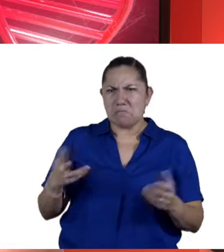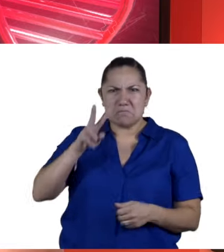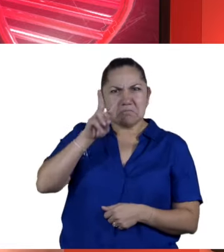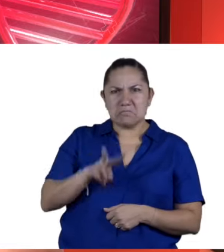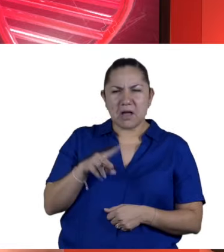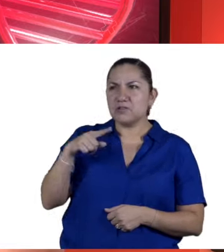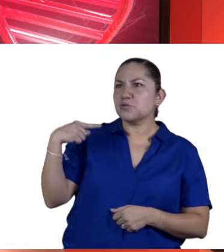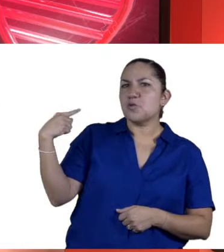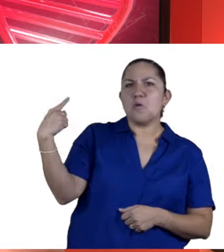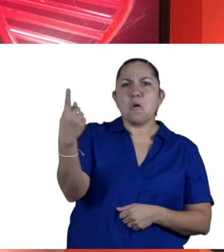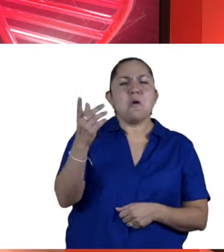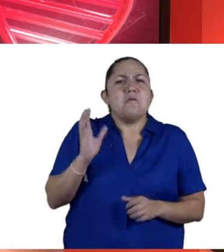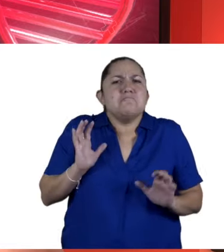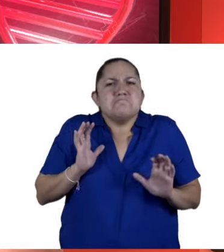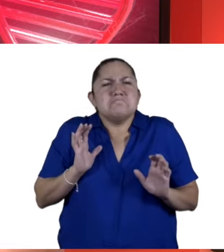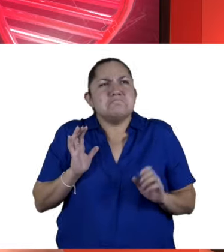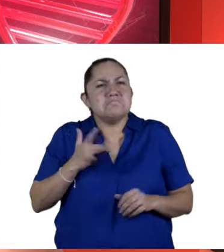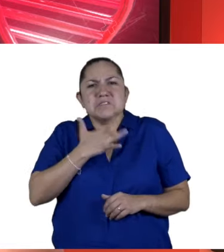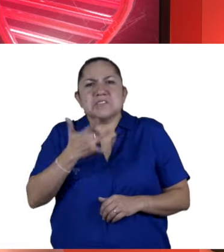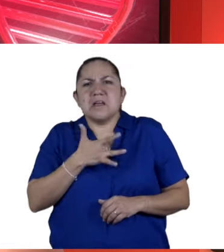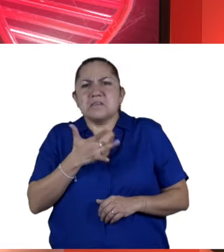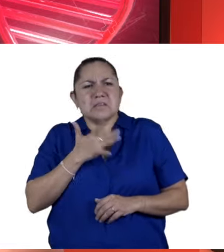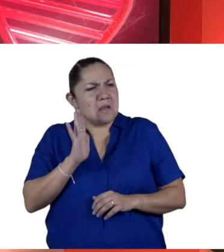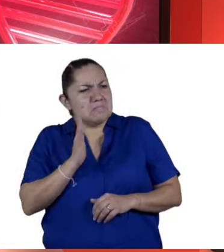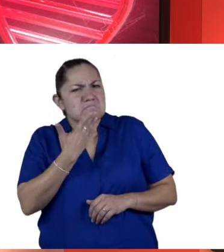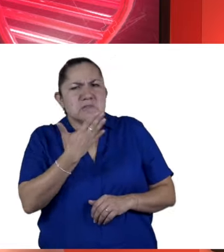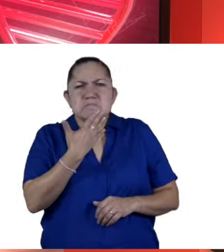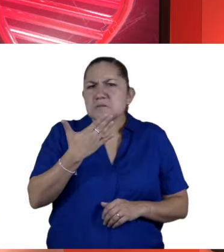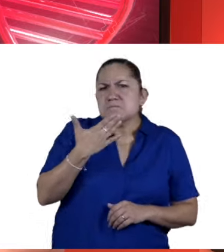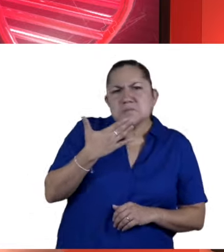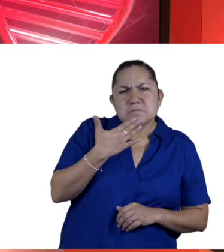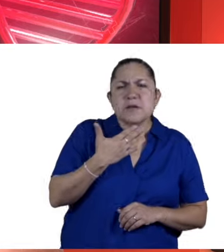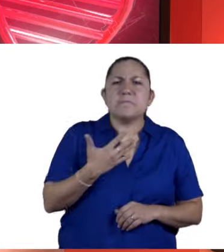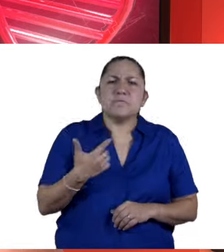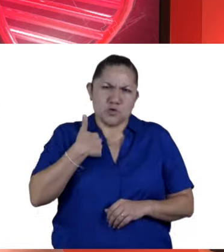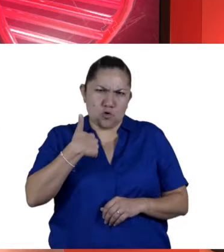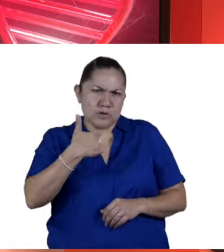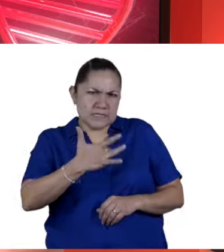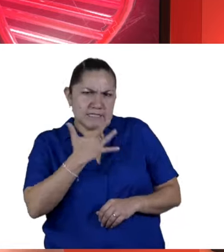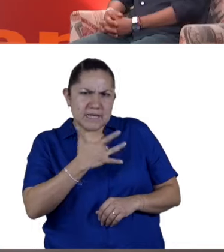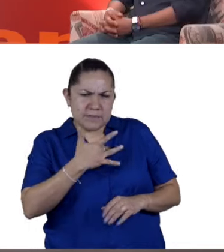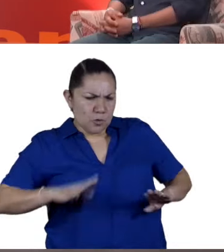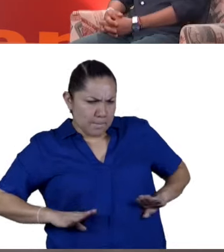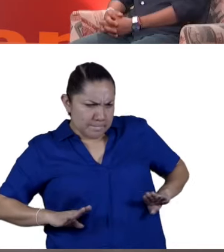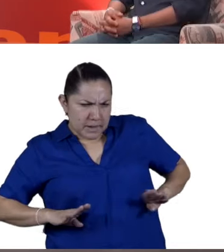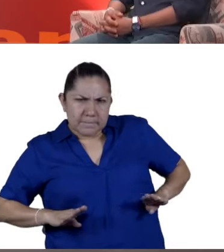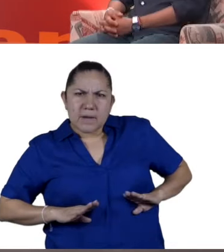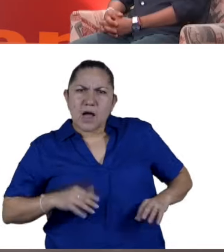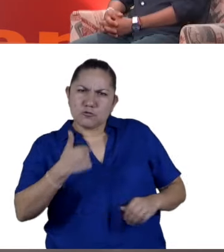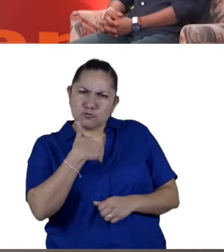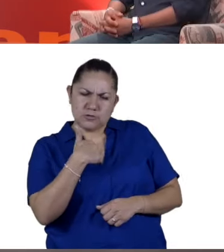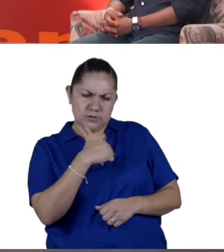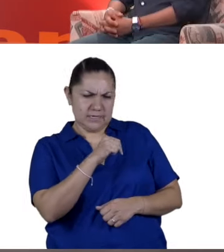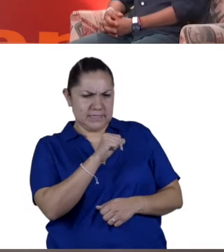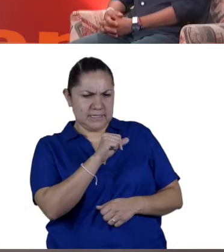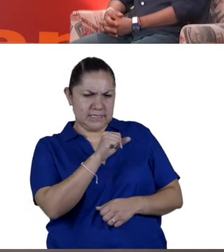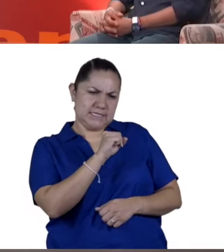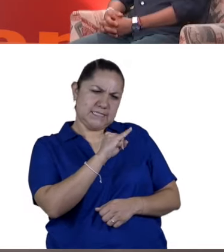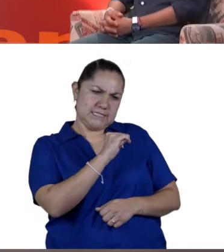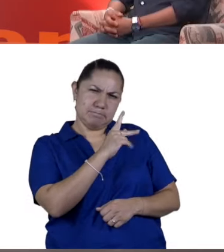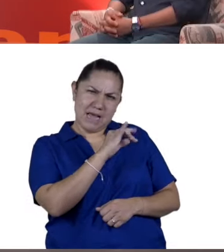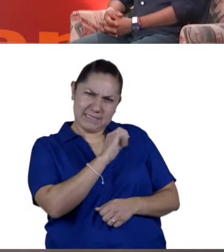desapercibido, estoy consciente que tengo un cispacin y eso es lo que abre las puertas. Perdón, ¿podrías repetir que tienes un qué?